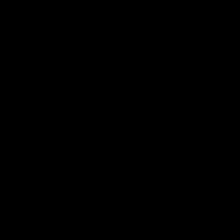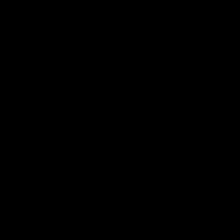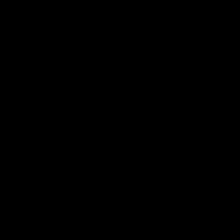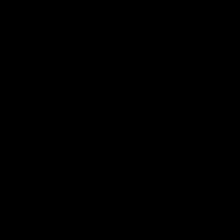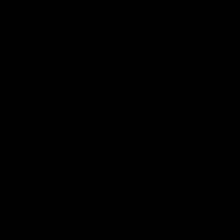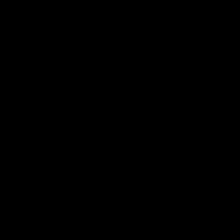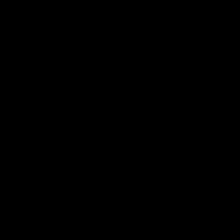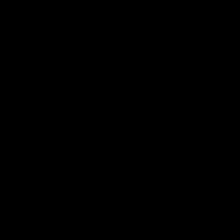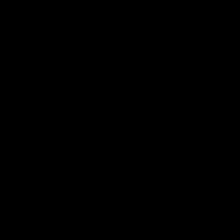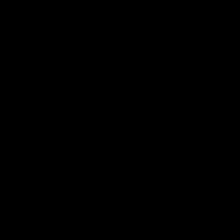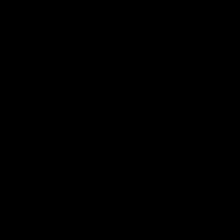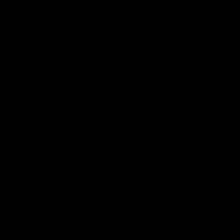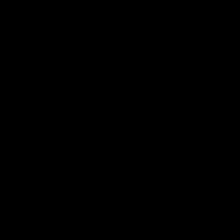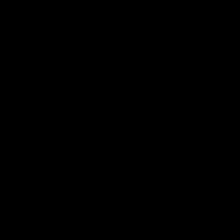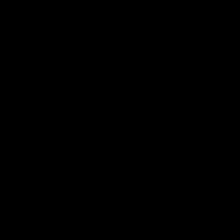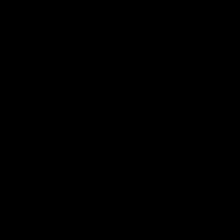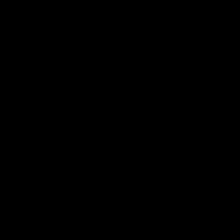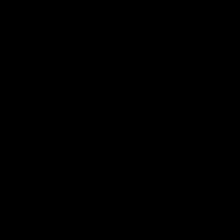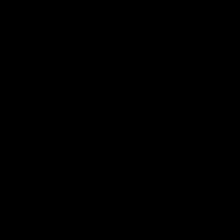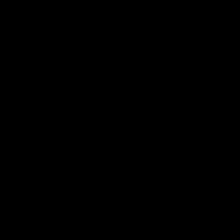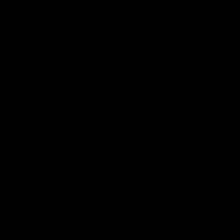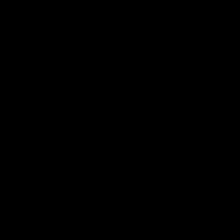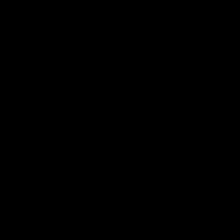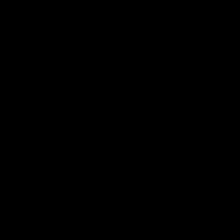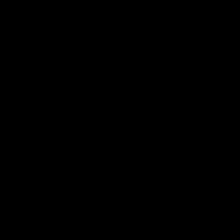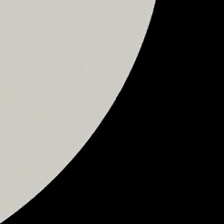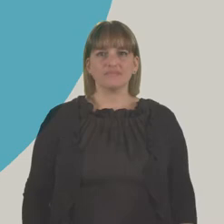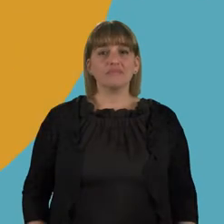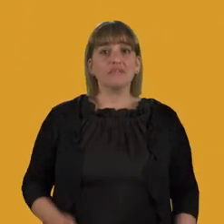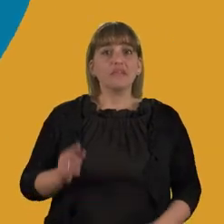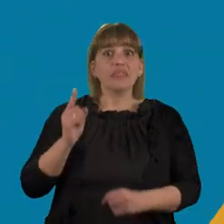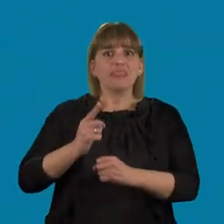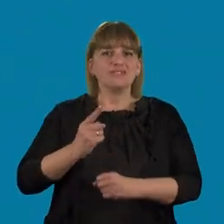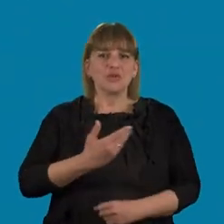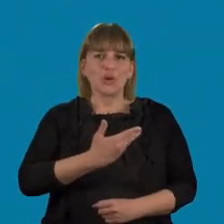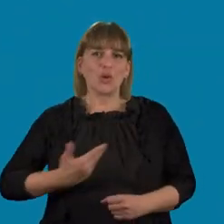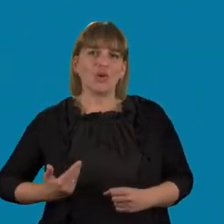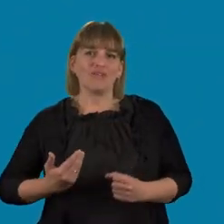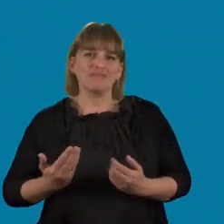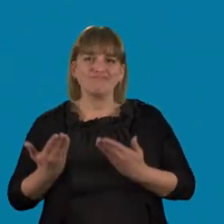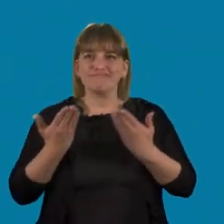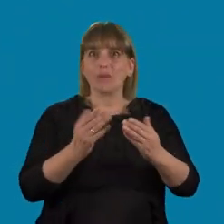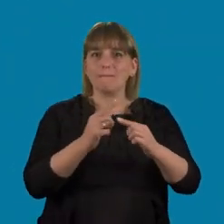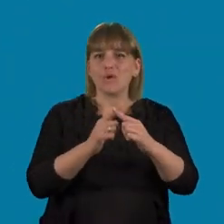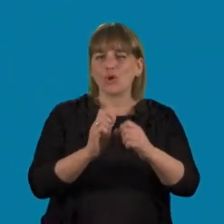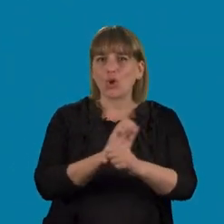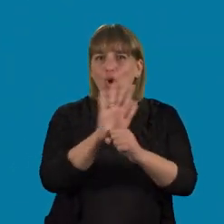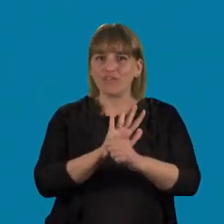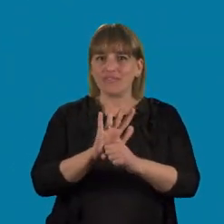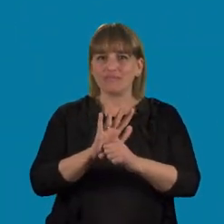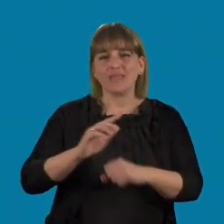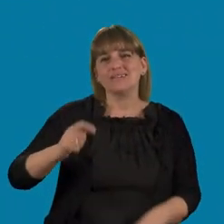Campaña de bien público en el marco de la Ley 19.307. Una de las medidas adoptadas por el gobierno frente